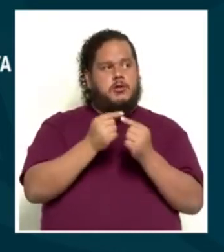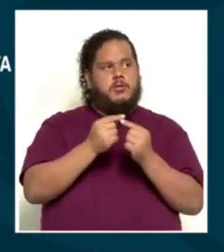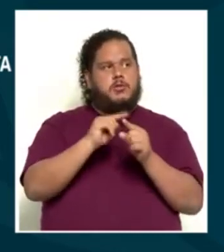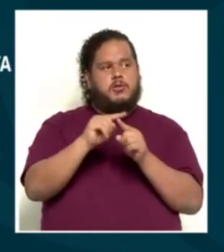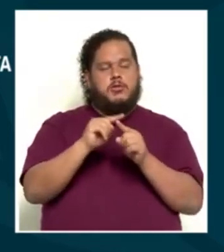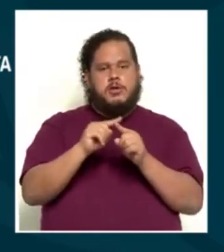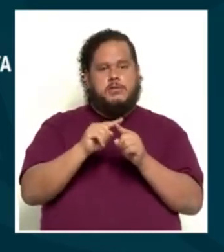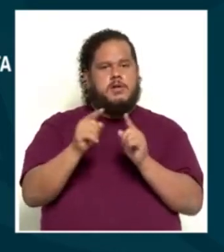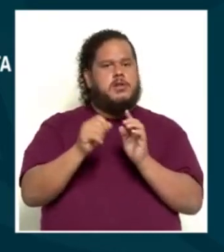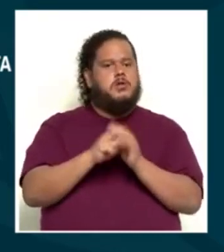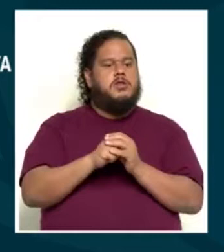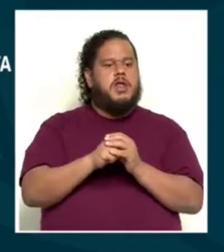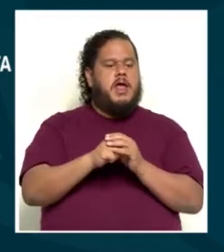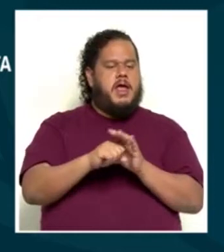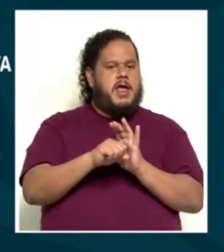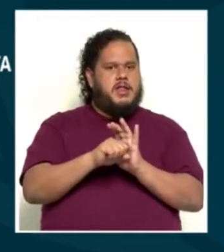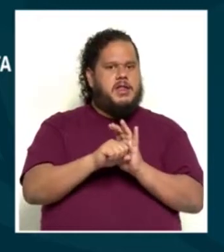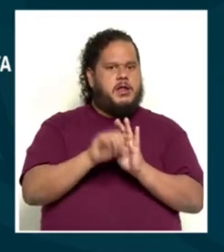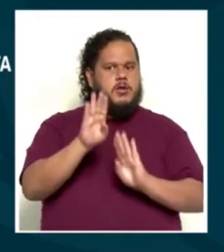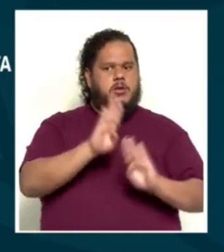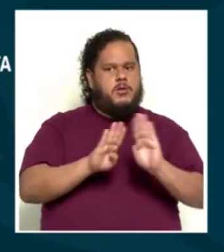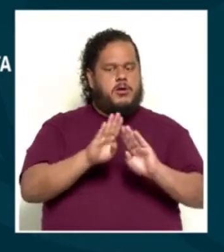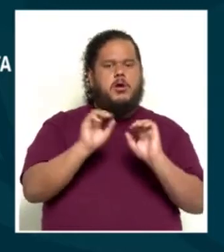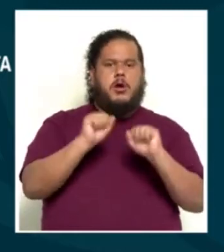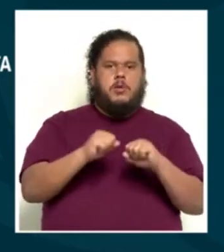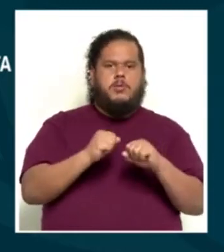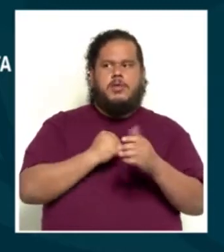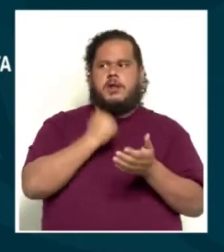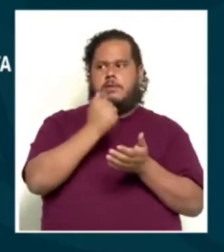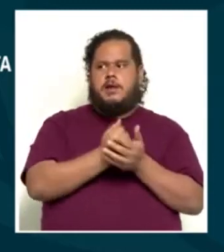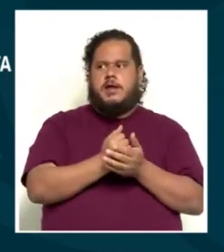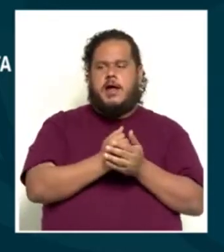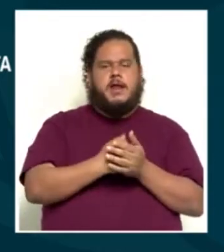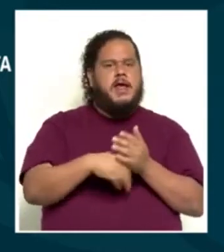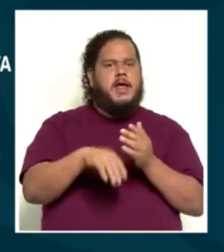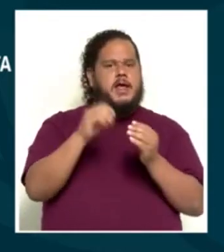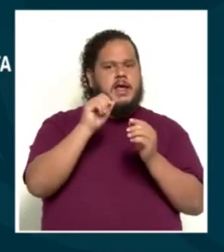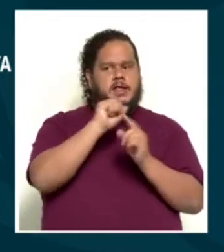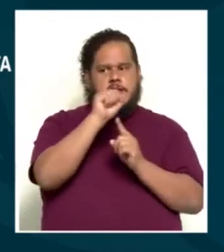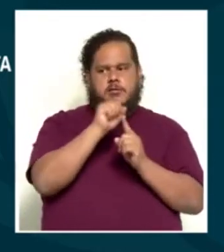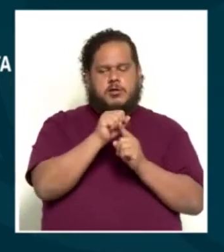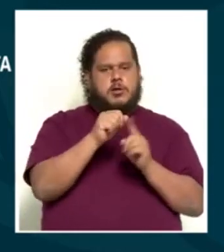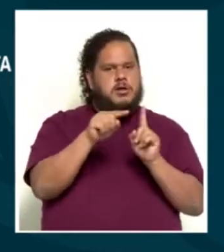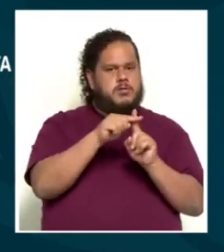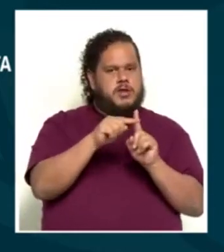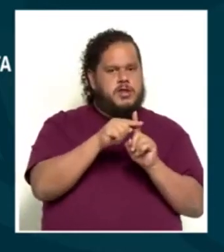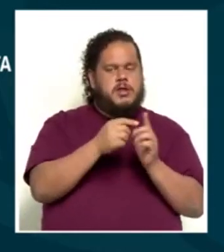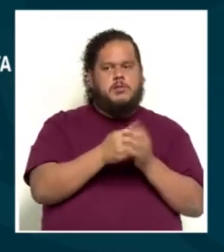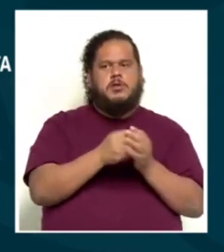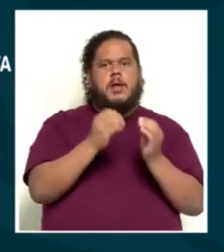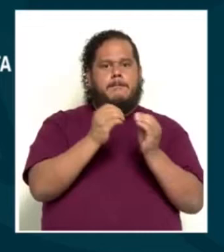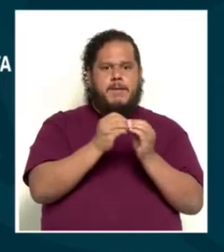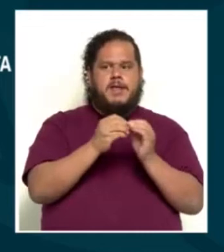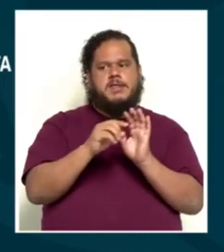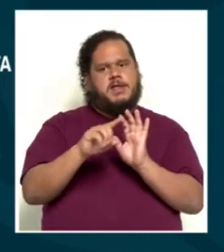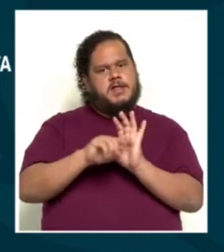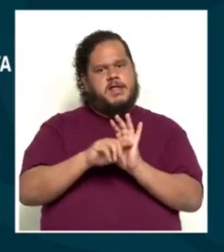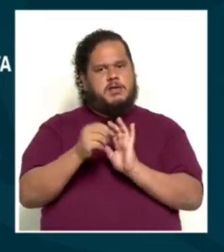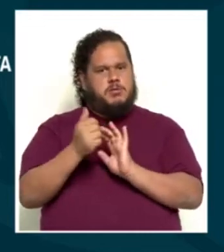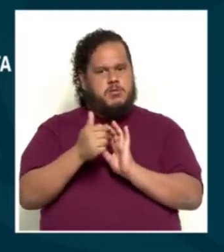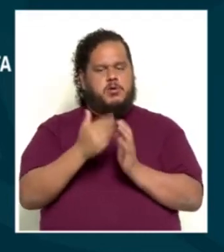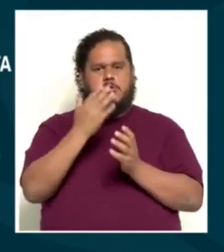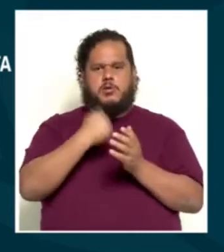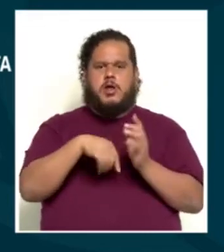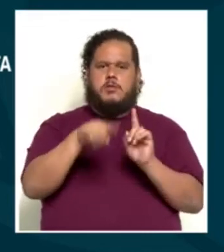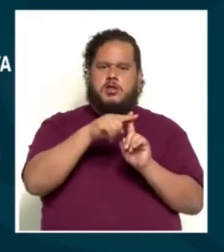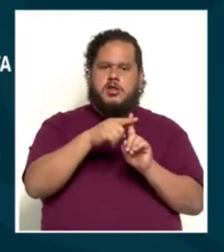distinto signo ideológico pues pudiera marcar elementos tanto positivos como negativos. Positivos me refiero a que posiblemente